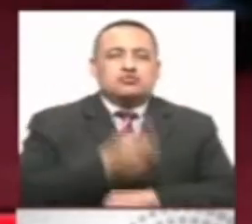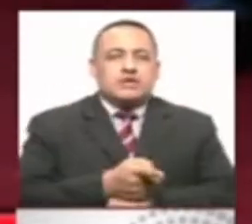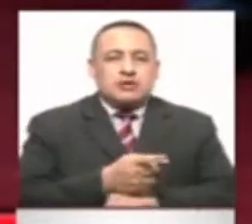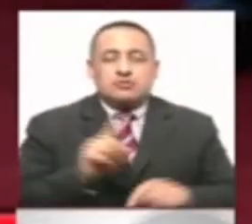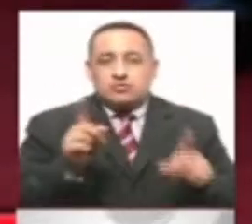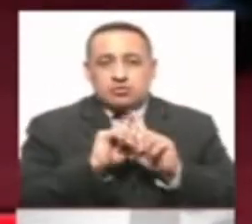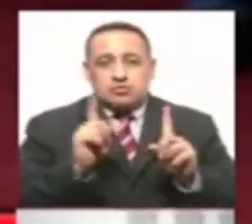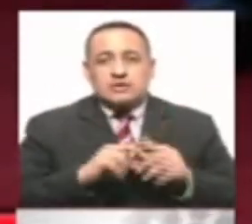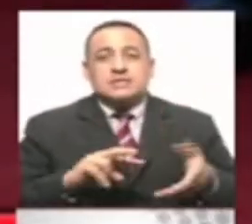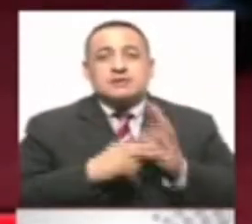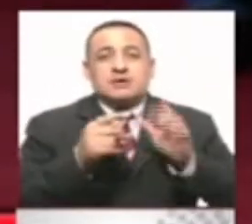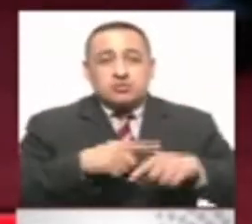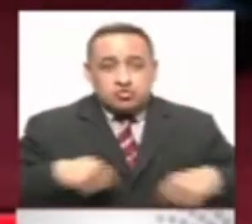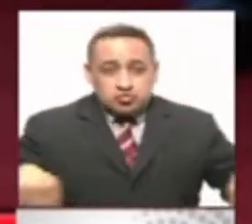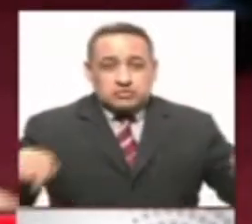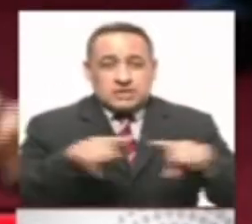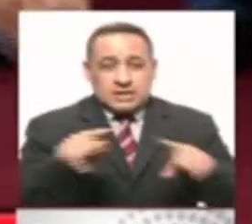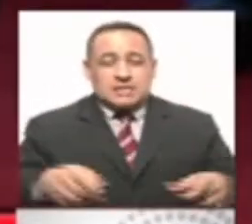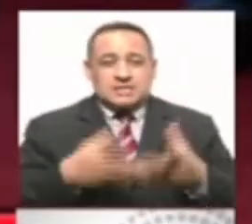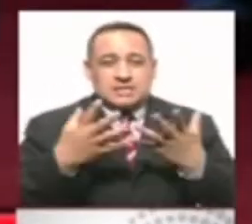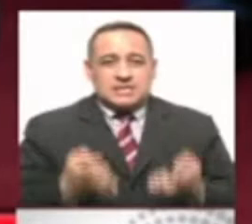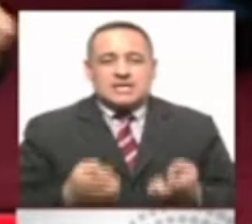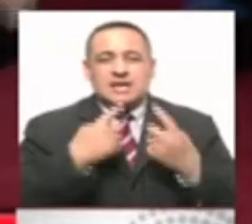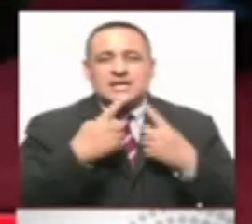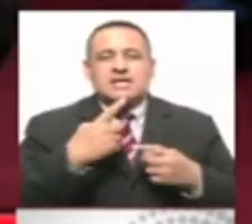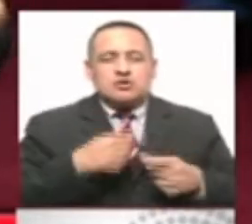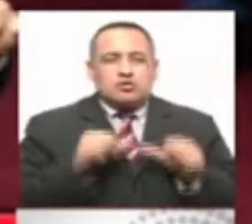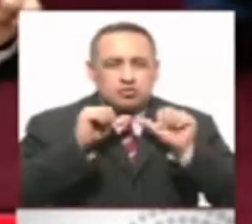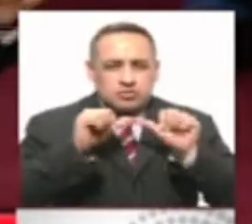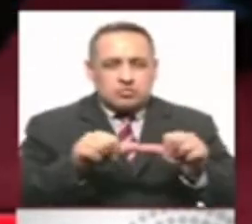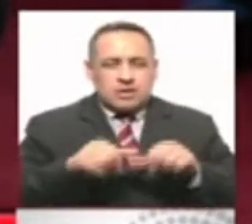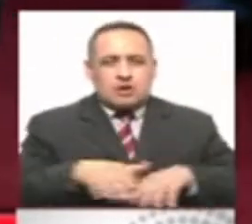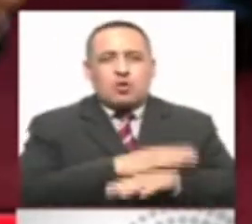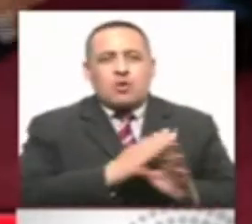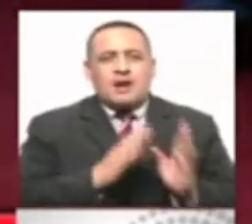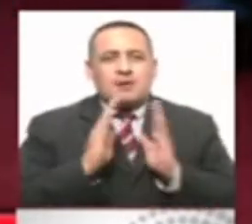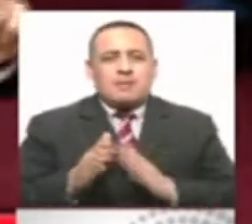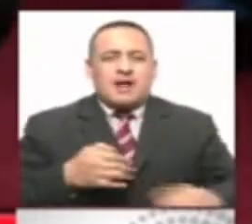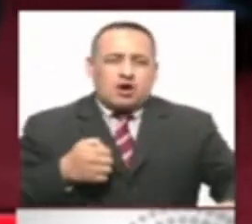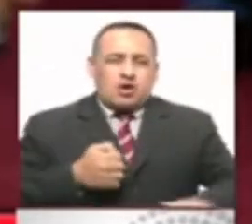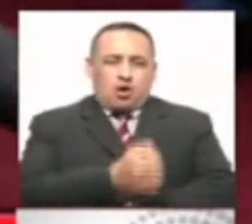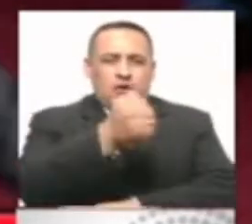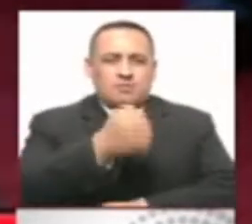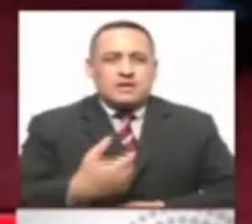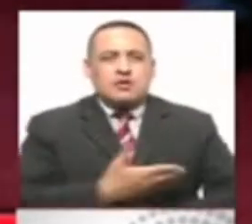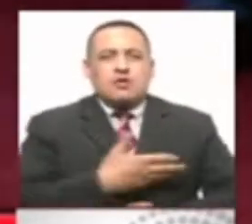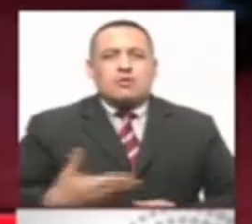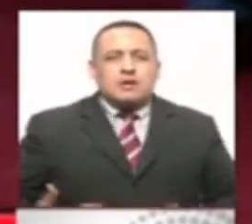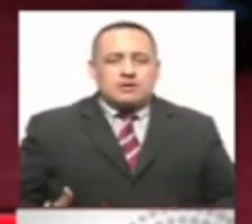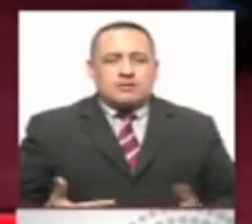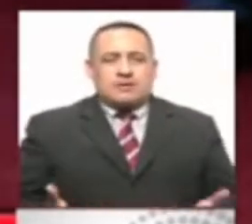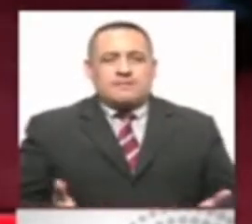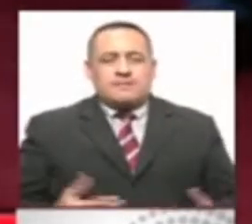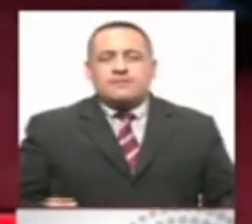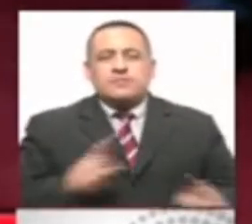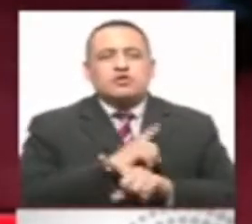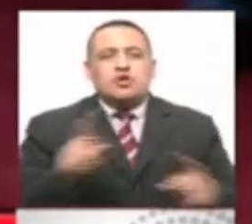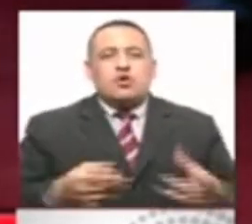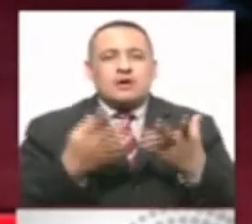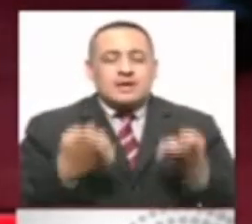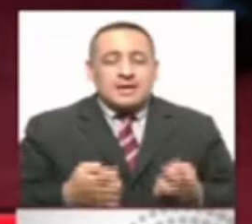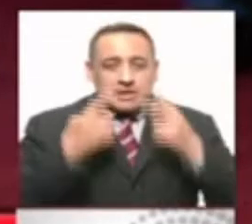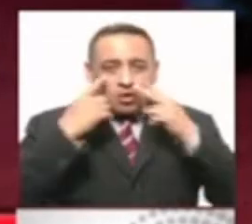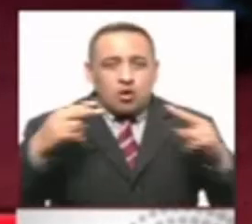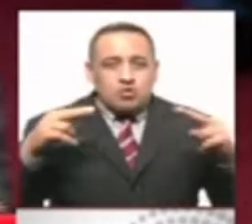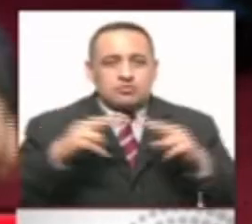que quieren ustedes, señores, es continuar con el plan del golpe de Estado en ciernes. No quieren